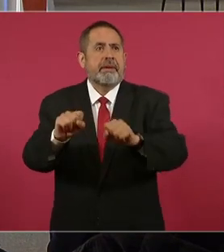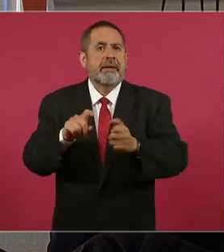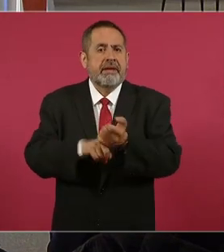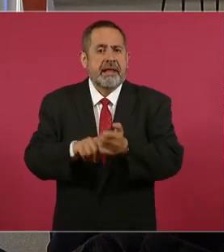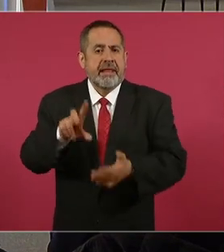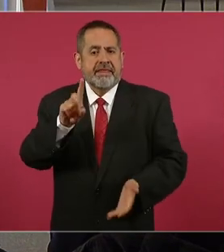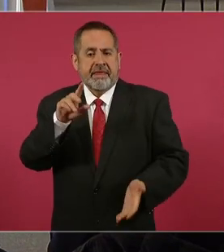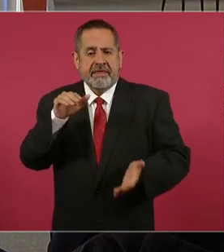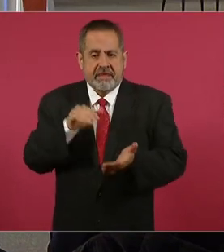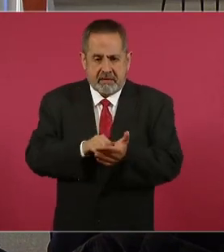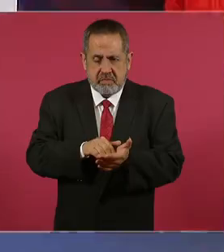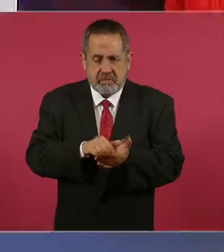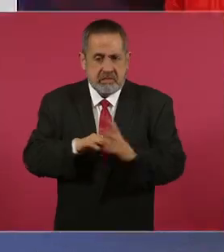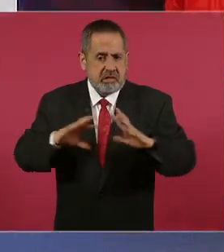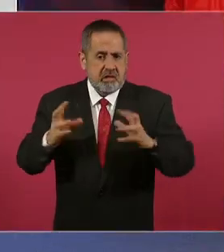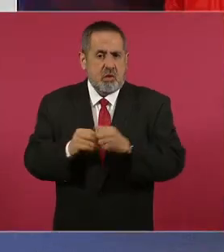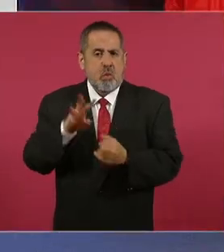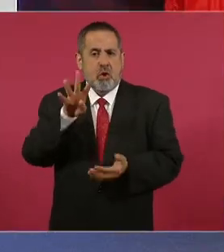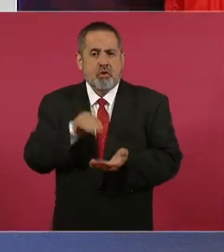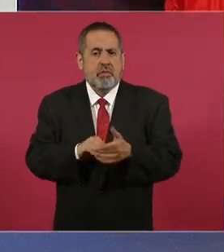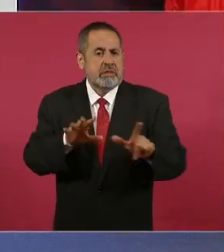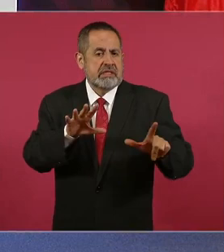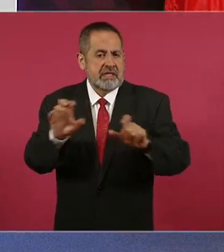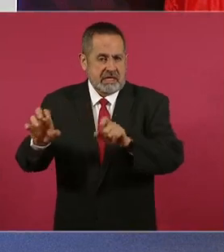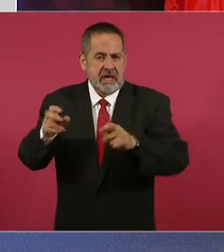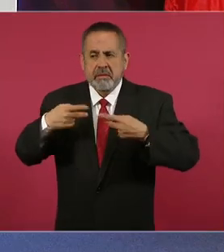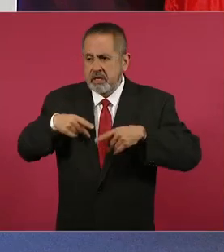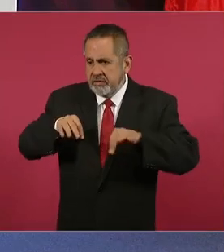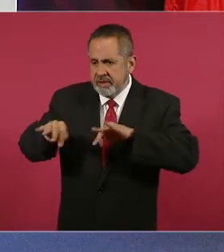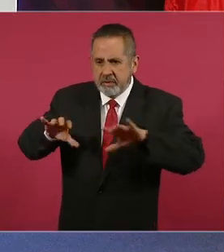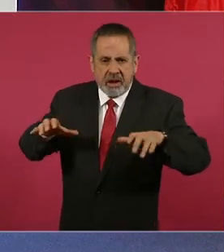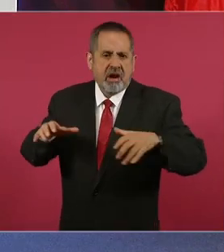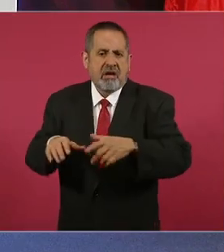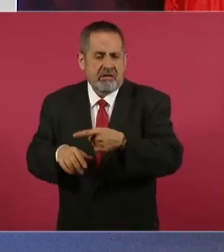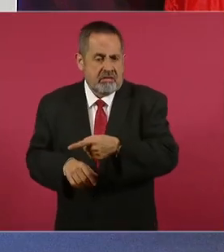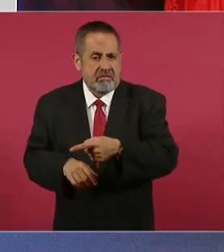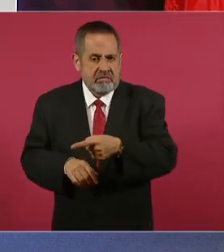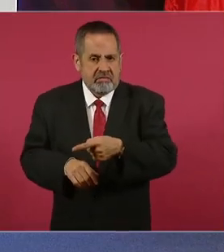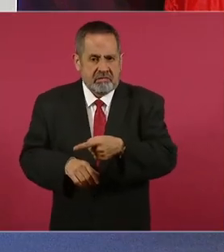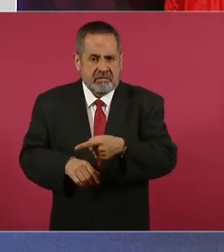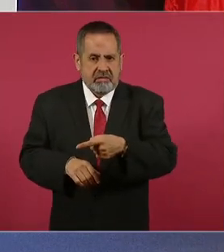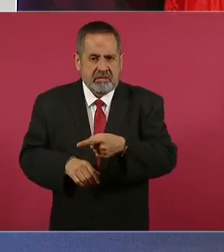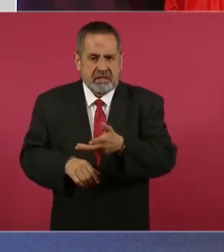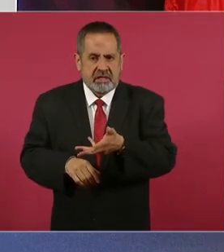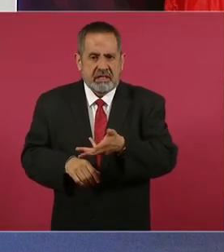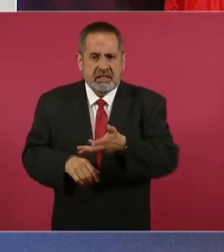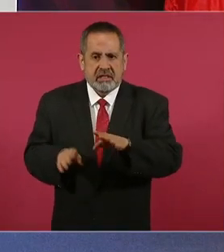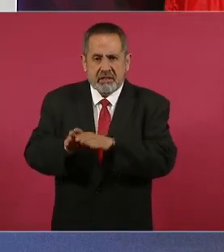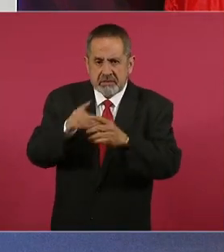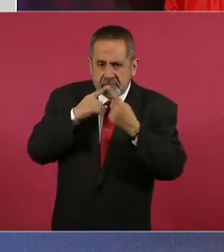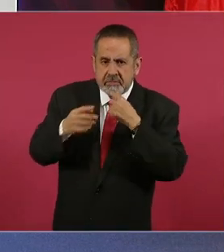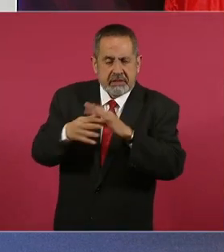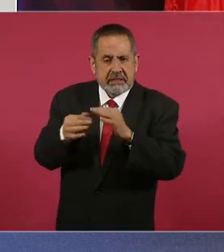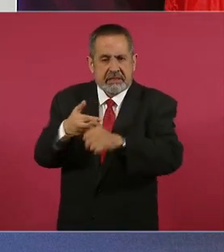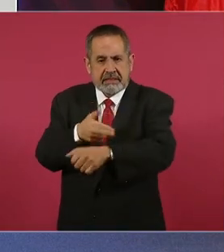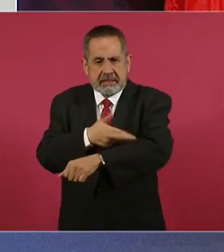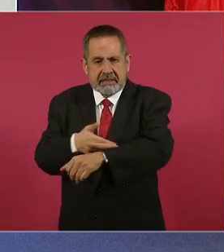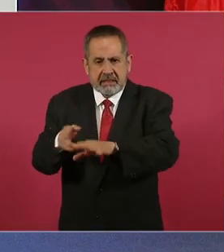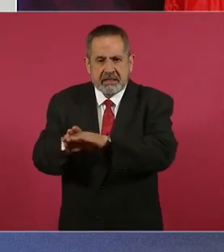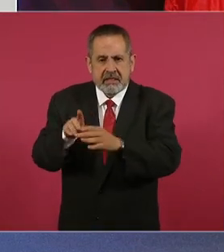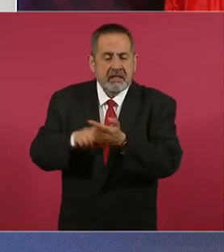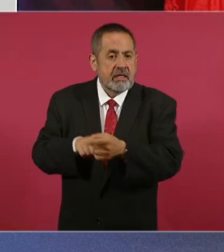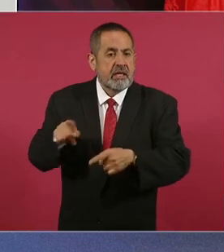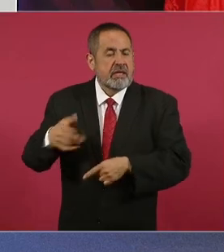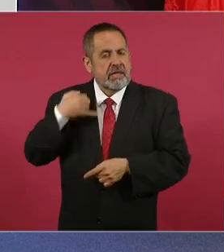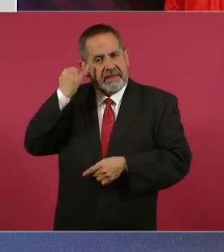30.000, basificar a 4.700 trabajadores. Y esto que fue el criterio que definió el